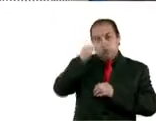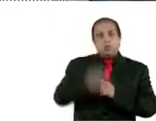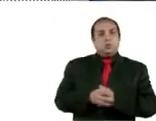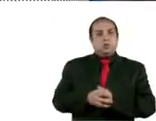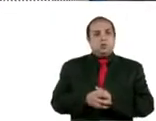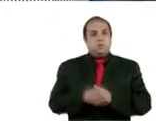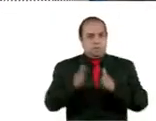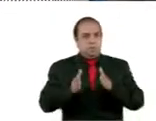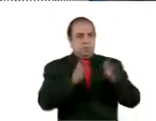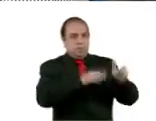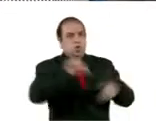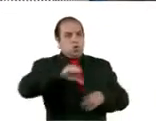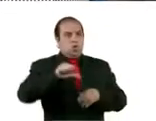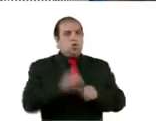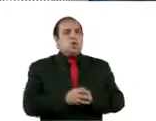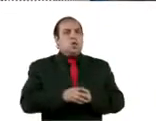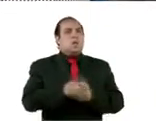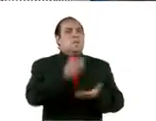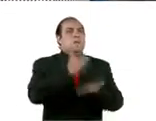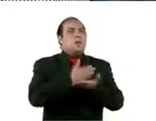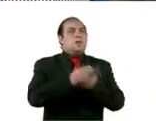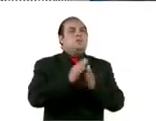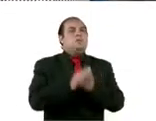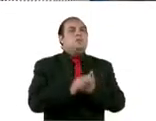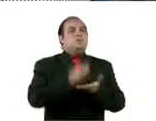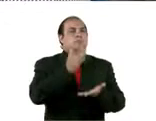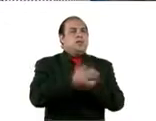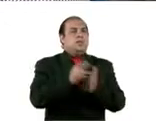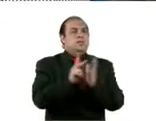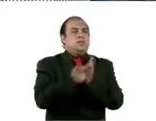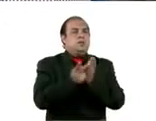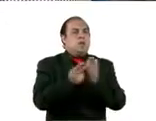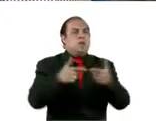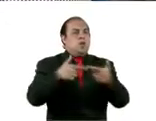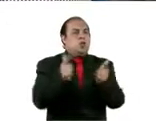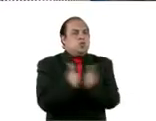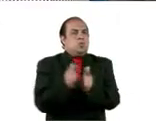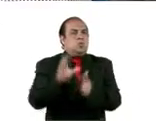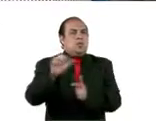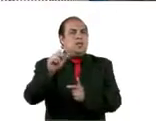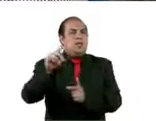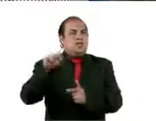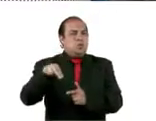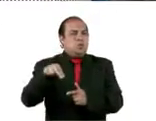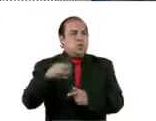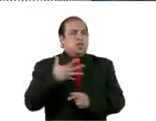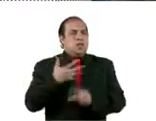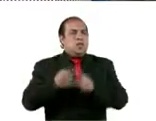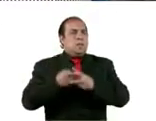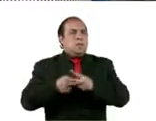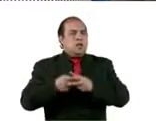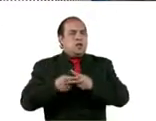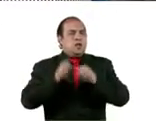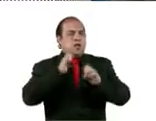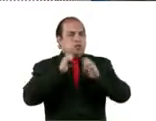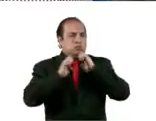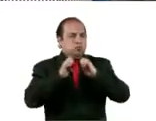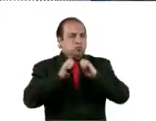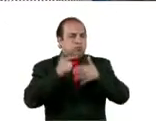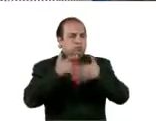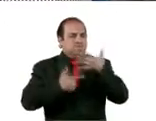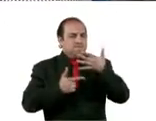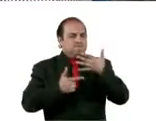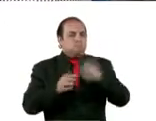Basta publicó una encuesta realizada precisamente por Grupo Cantón, encuestas, datos y análisis, en donde los capitalinos